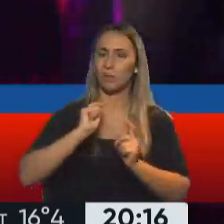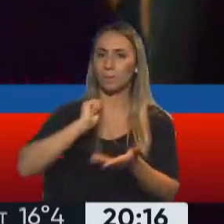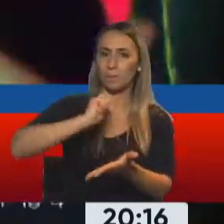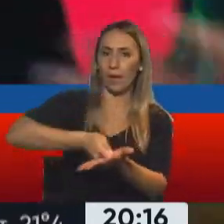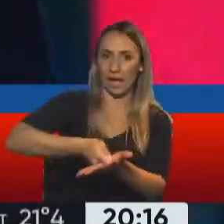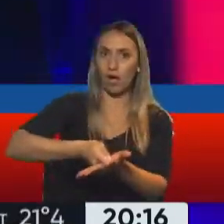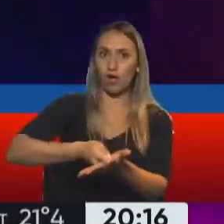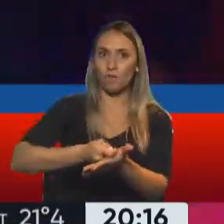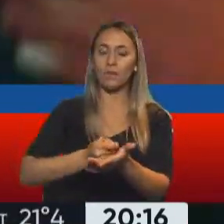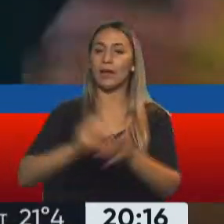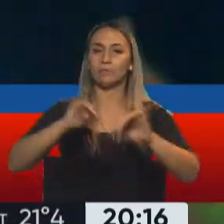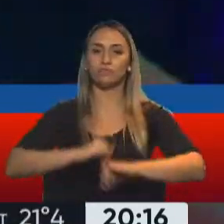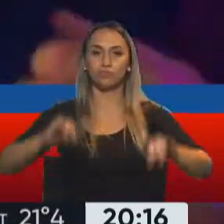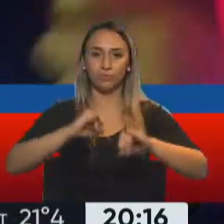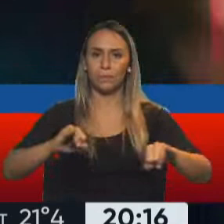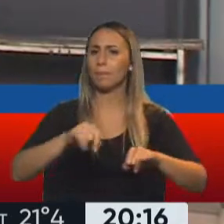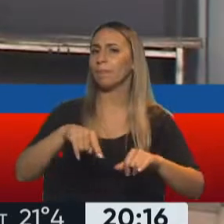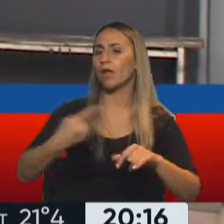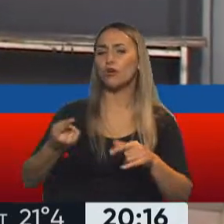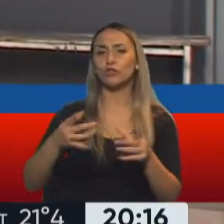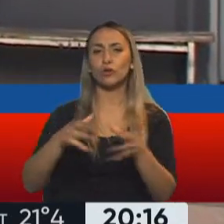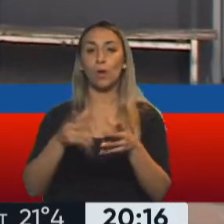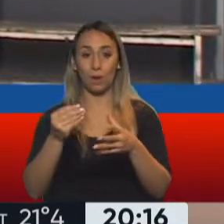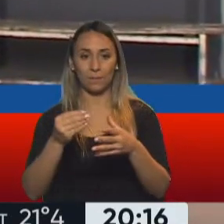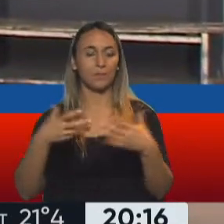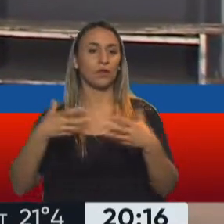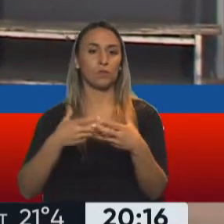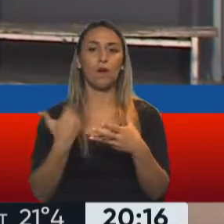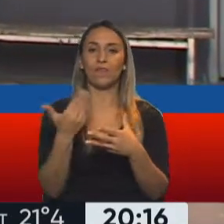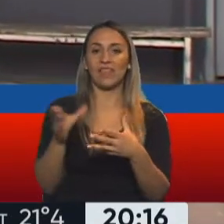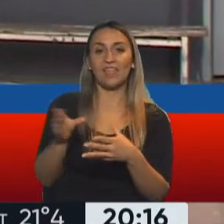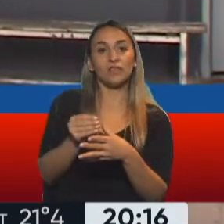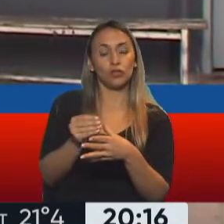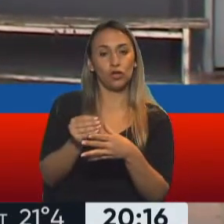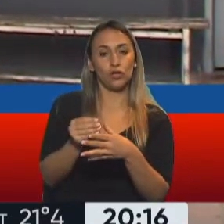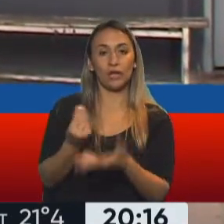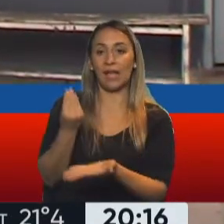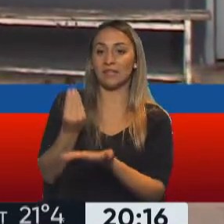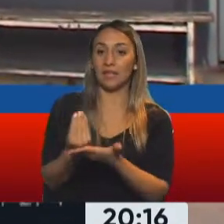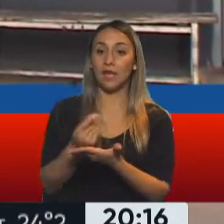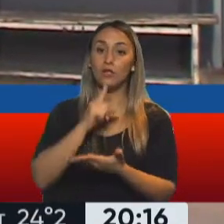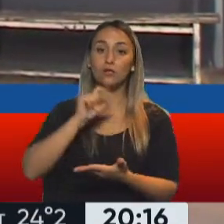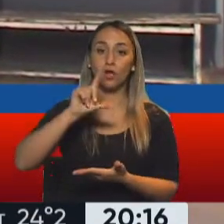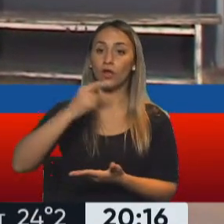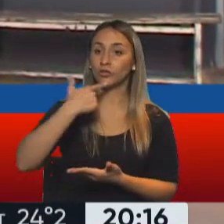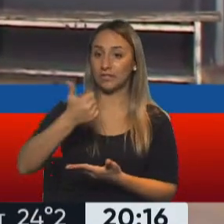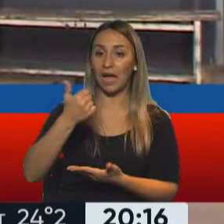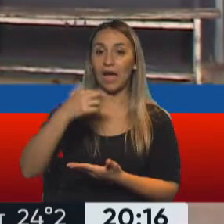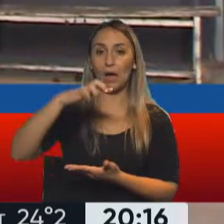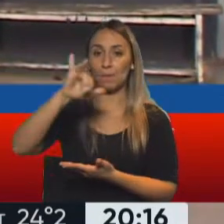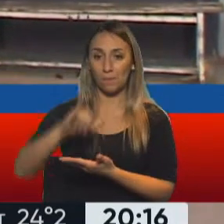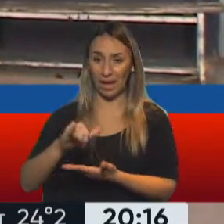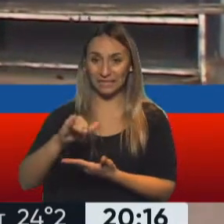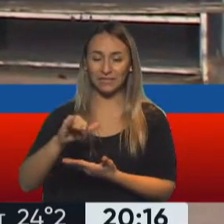quien le sigue qué espacio político le sigue el frente el frente de todos con la candidatura de victoria tolosa pass cuánto dinero